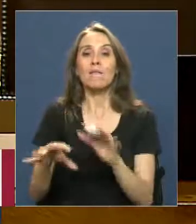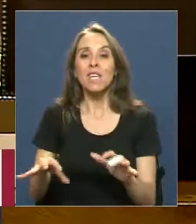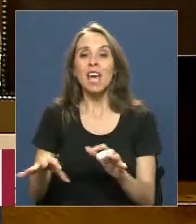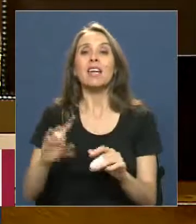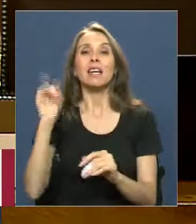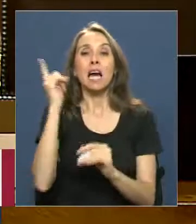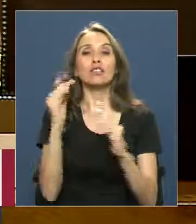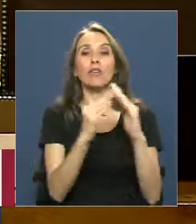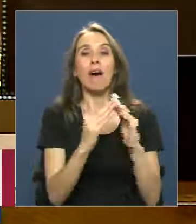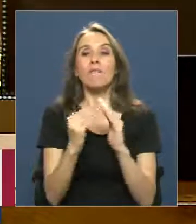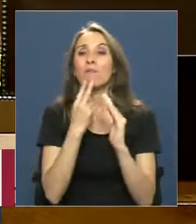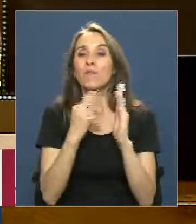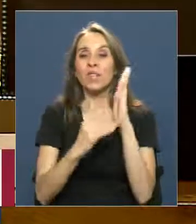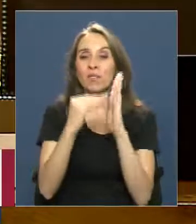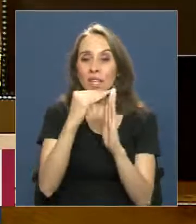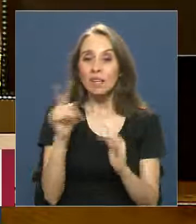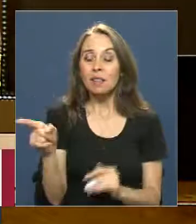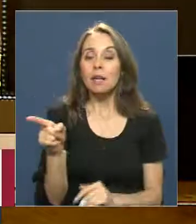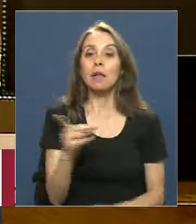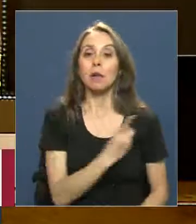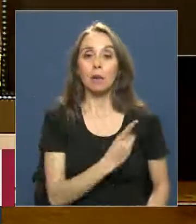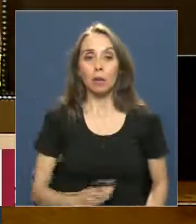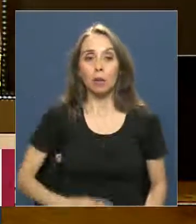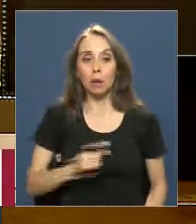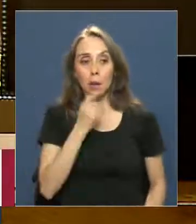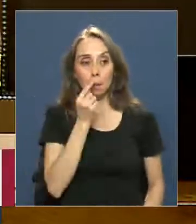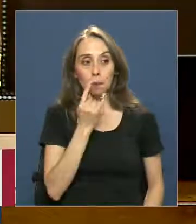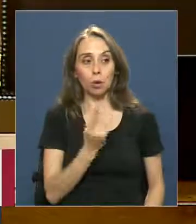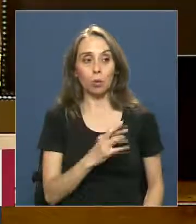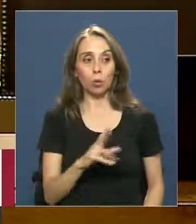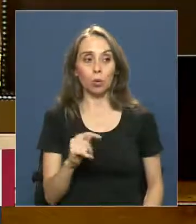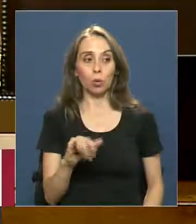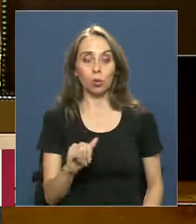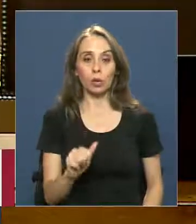honorable diputado don Osvaldo Urrutia.